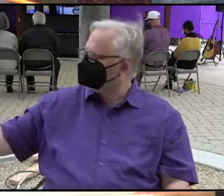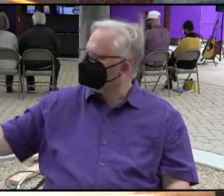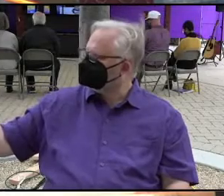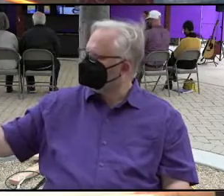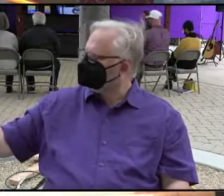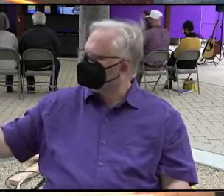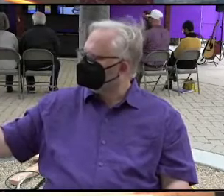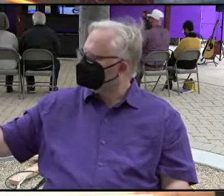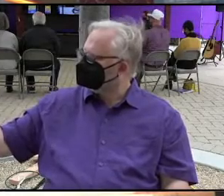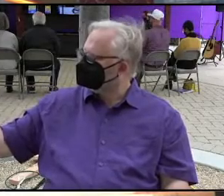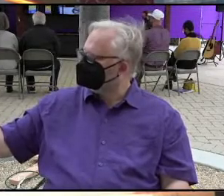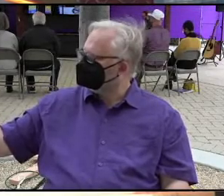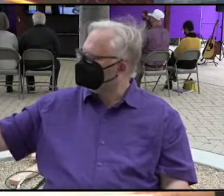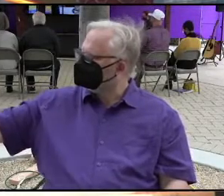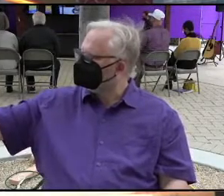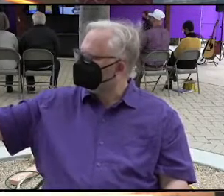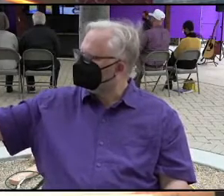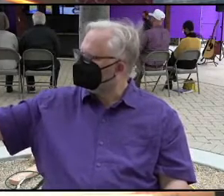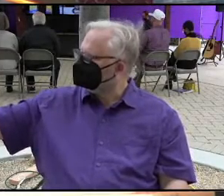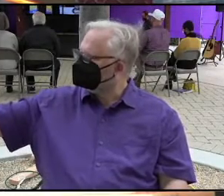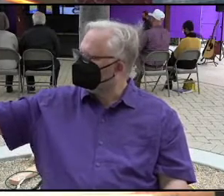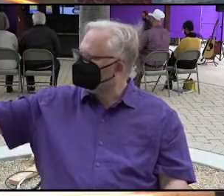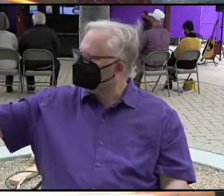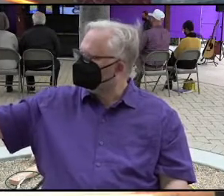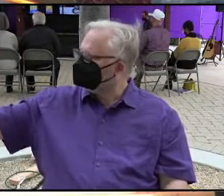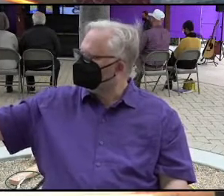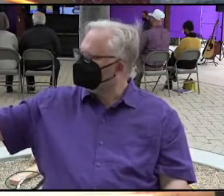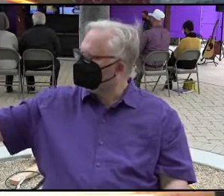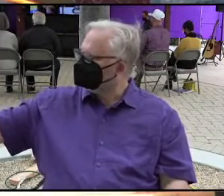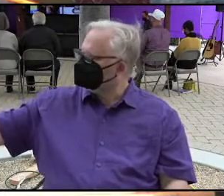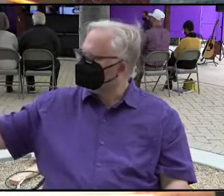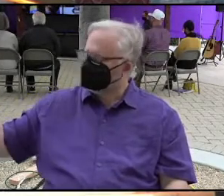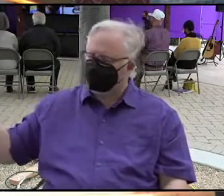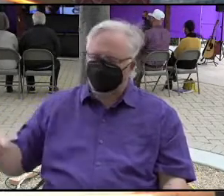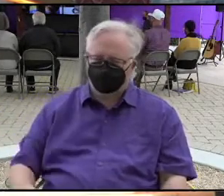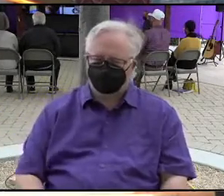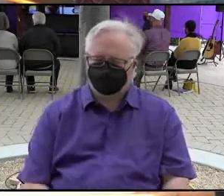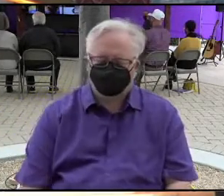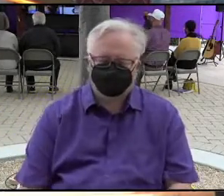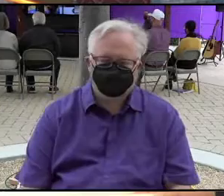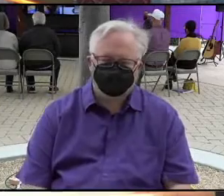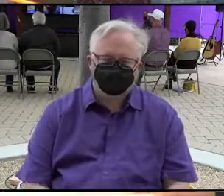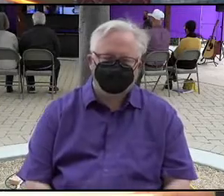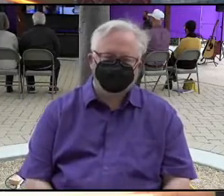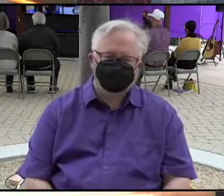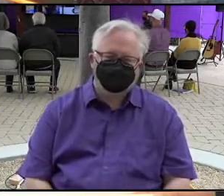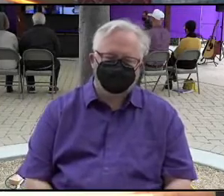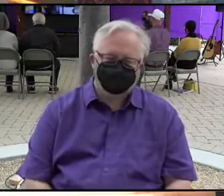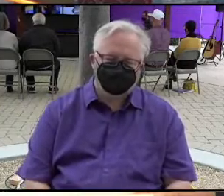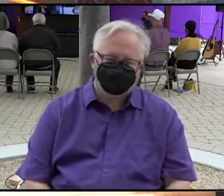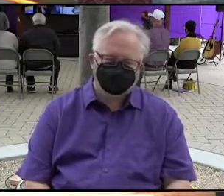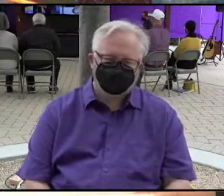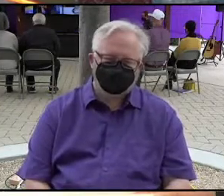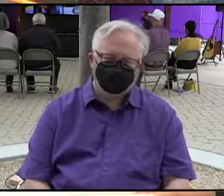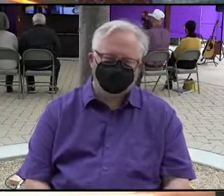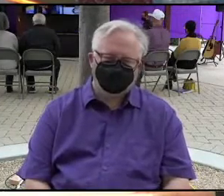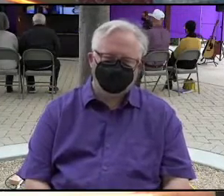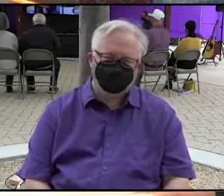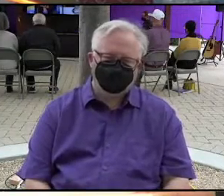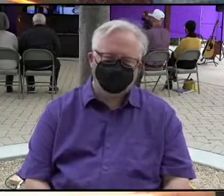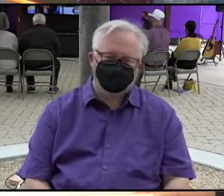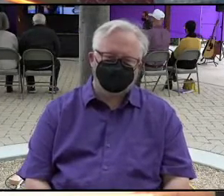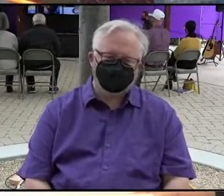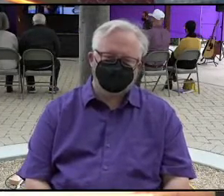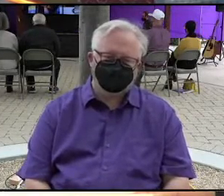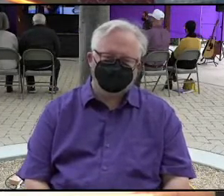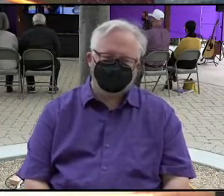firmas en su propia petición durante la semana si quiere. Muchas gracias. Y, como siempre, si desea platicar